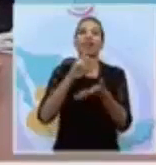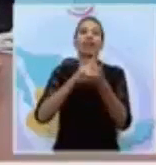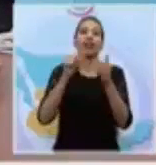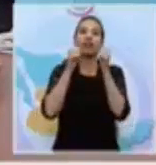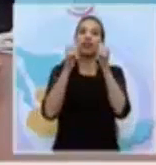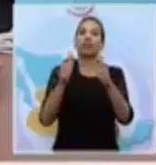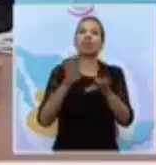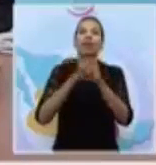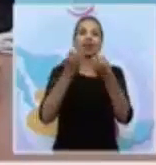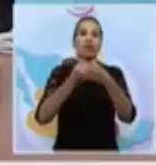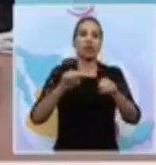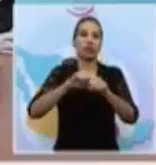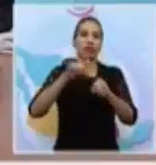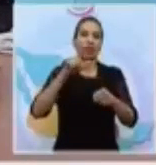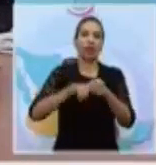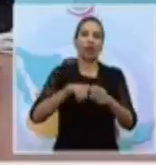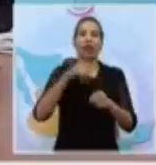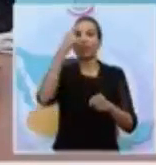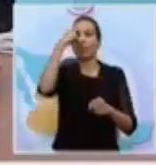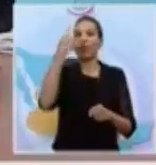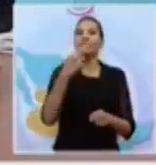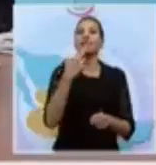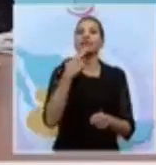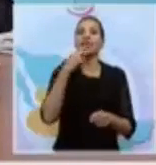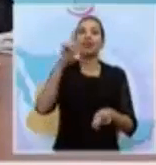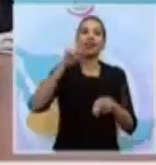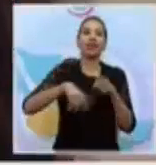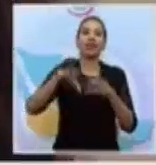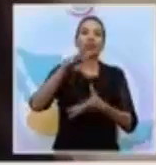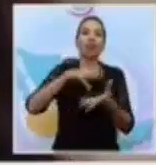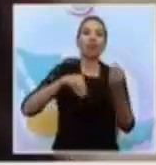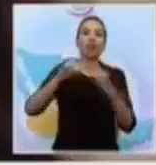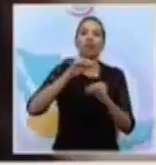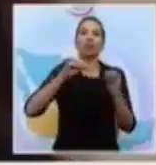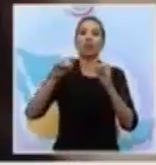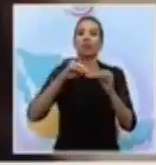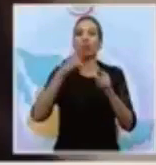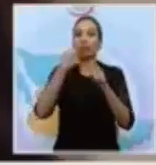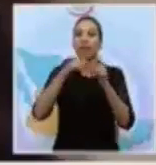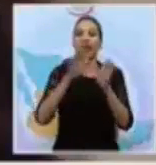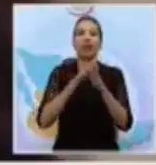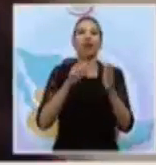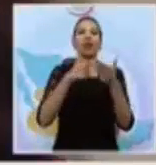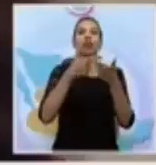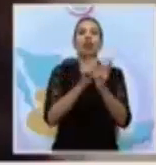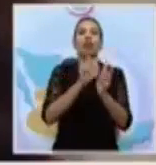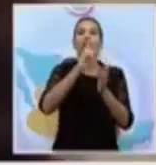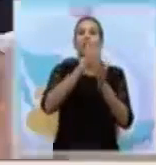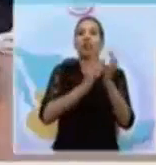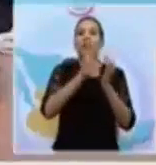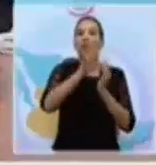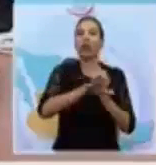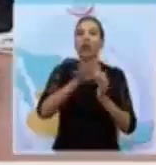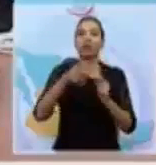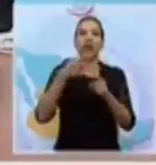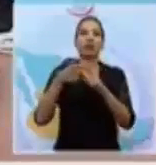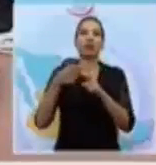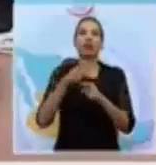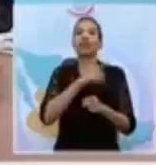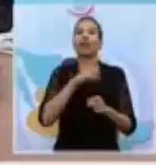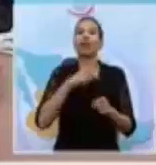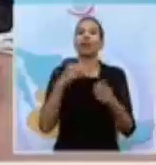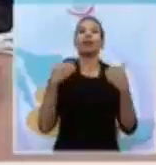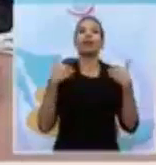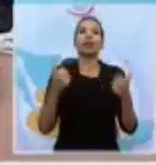derechos sociales, dejar de focalizar y movernos hacia programas cada vez más universalistas, pero